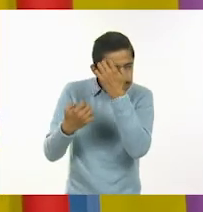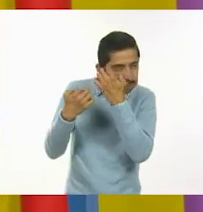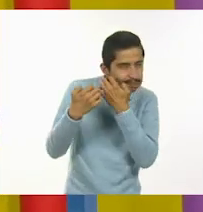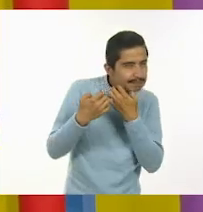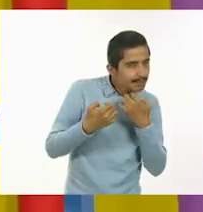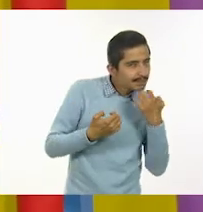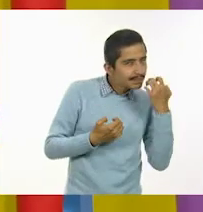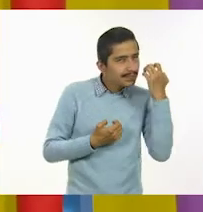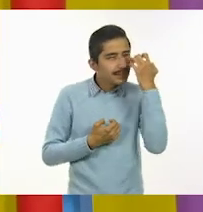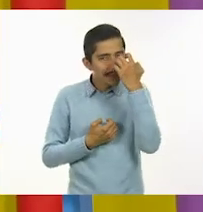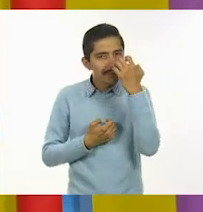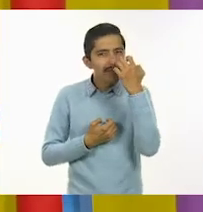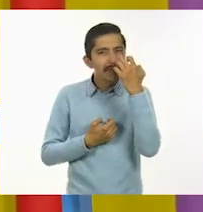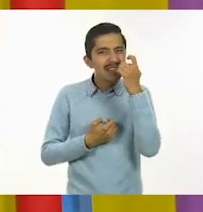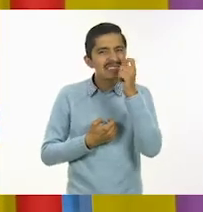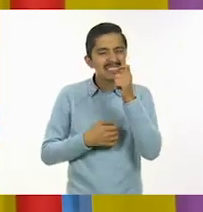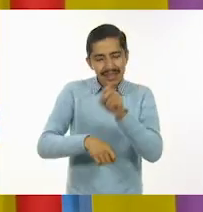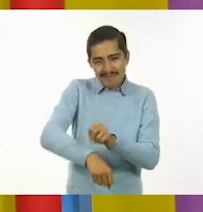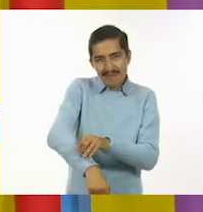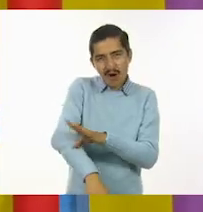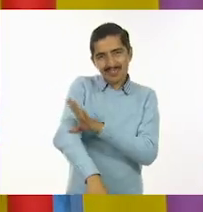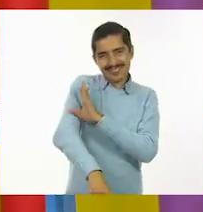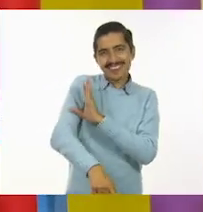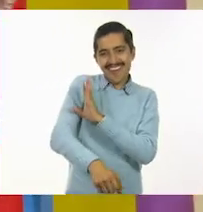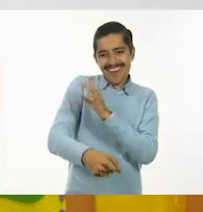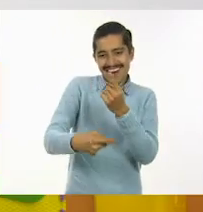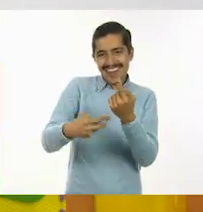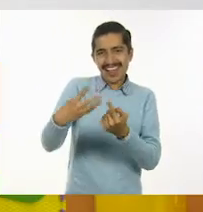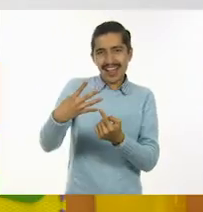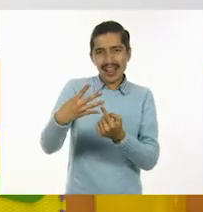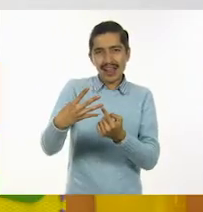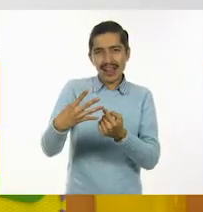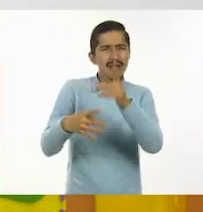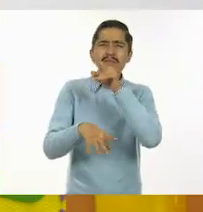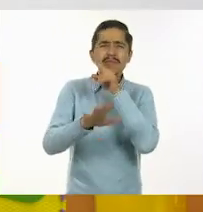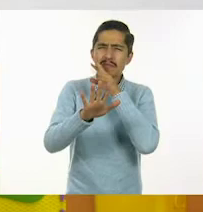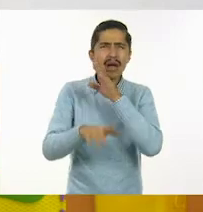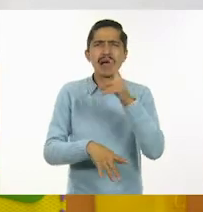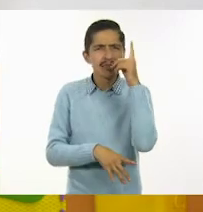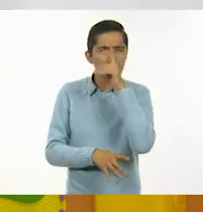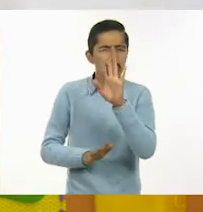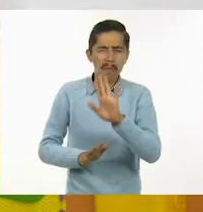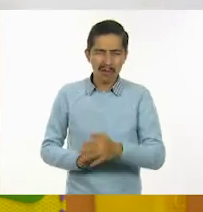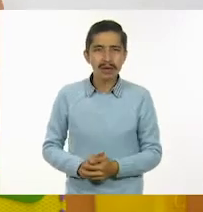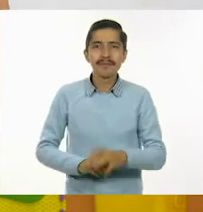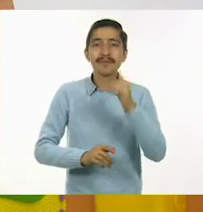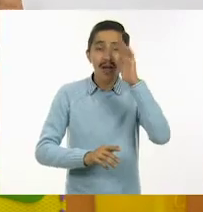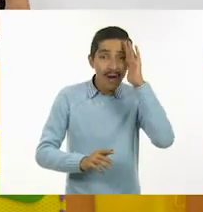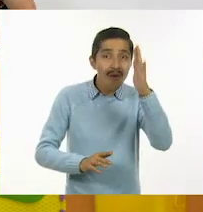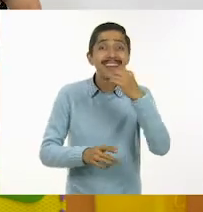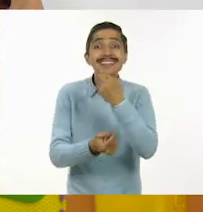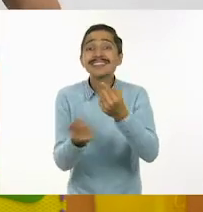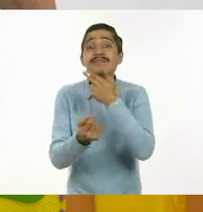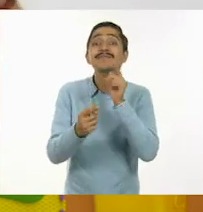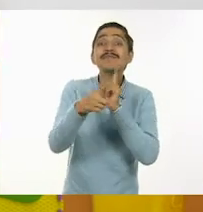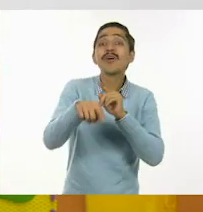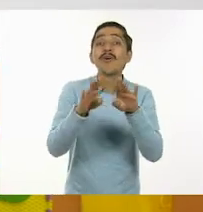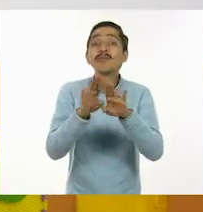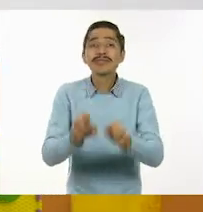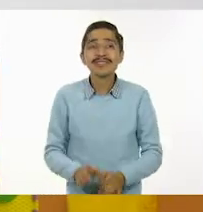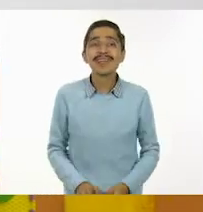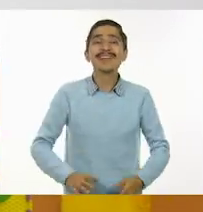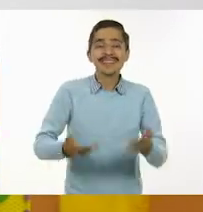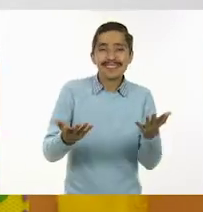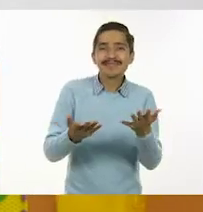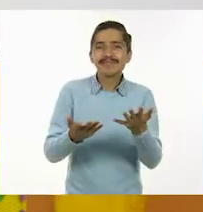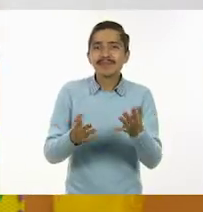no se preocupen, no va a estar muy difícil, ¿eh? ¡Hola, niños y niñas! De Aprende en Casa 2, ¿cómo están? ¿Qué tal?